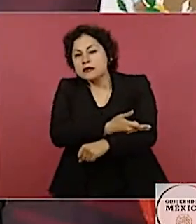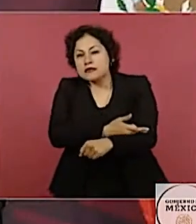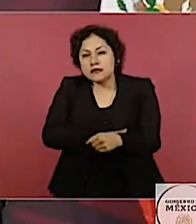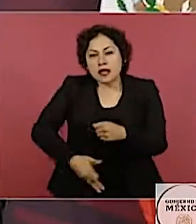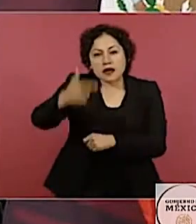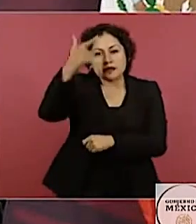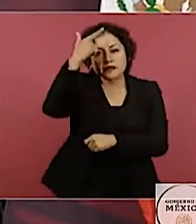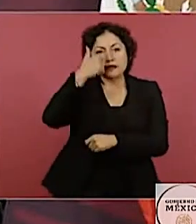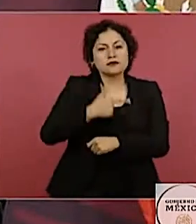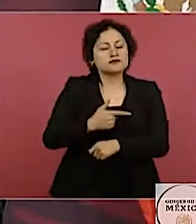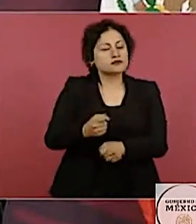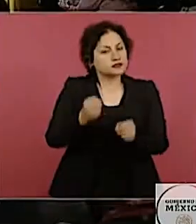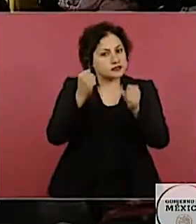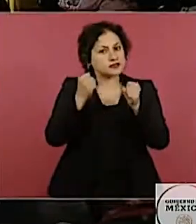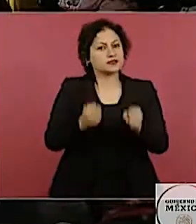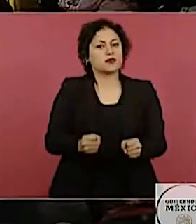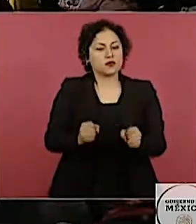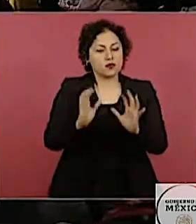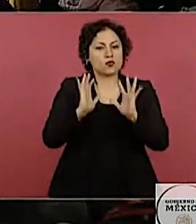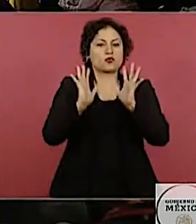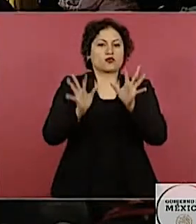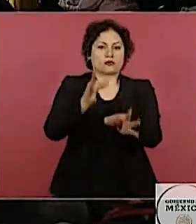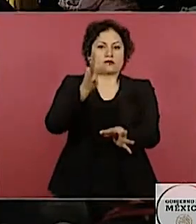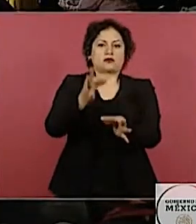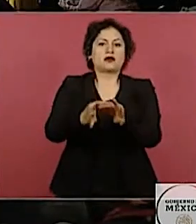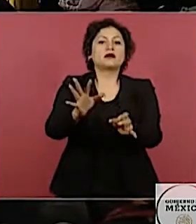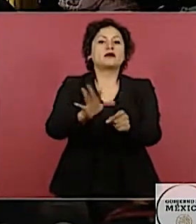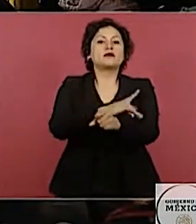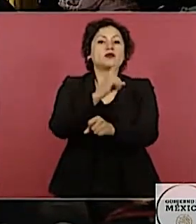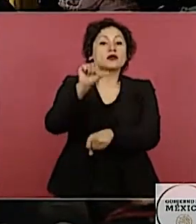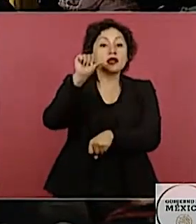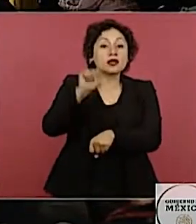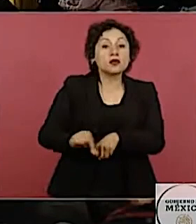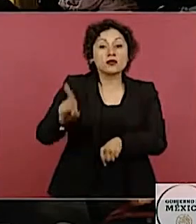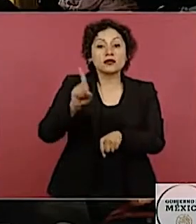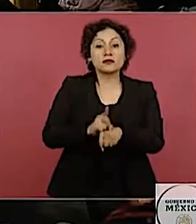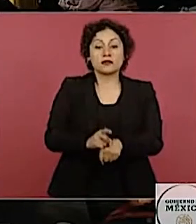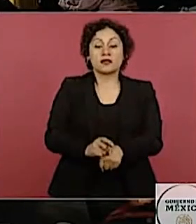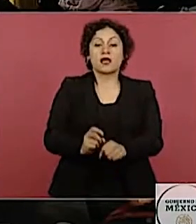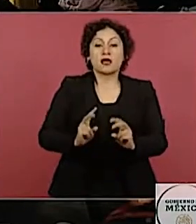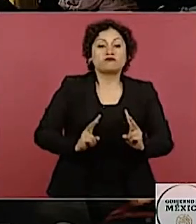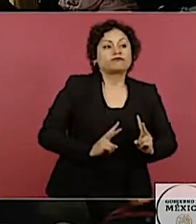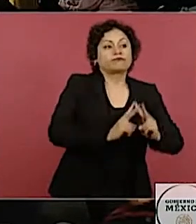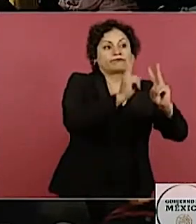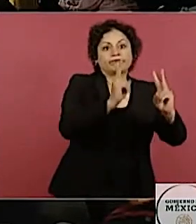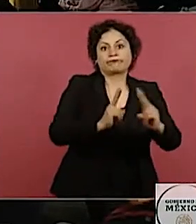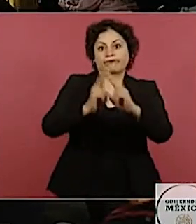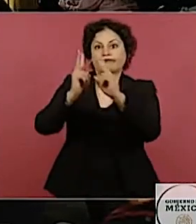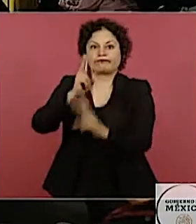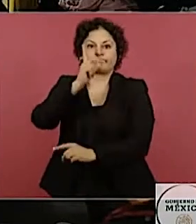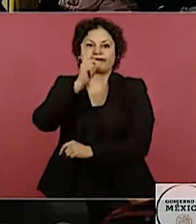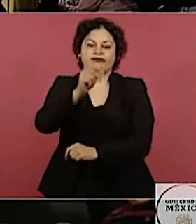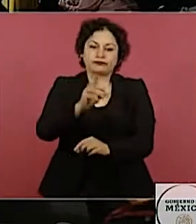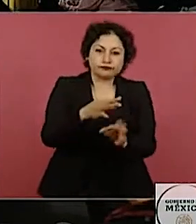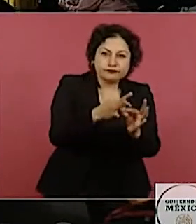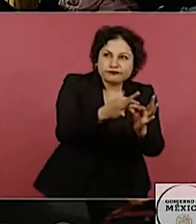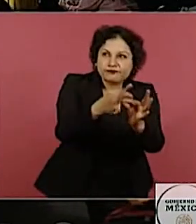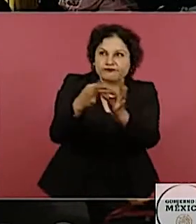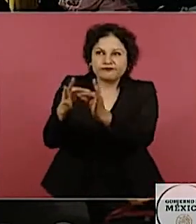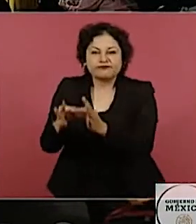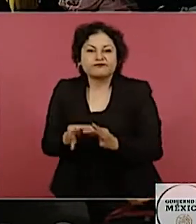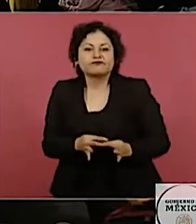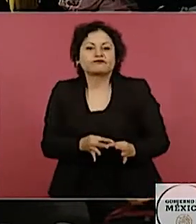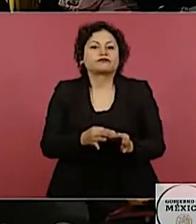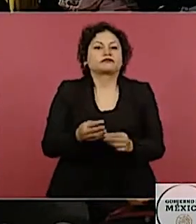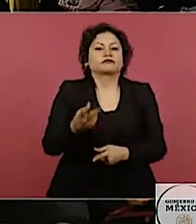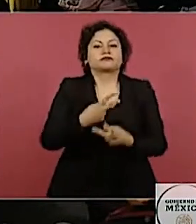rescatemos algunas estructuras de alta tensión deberemos recuperarle y con eso incorporar este una cantidad importante de clientes